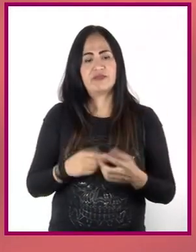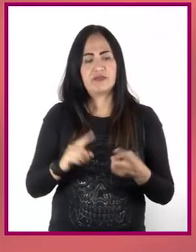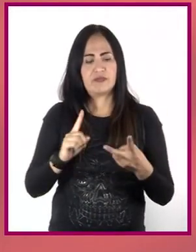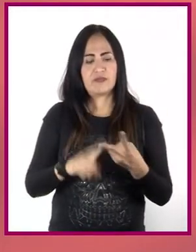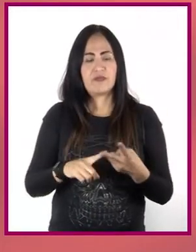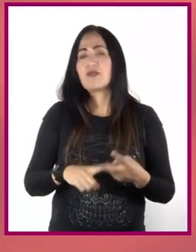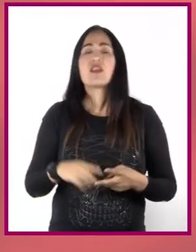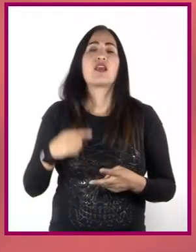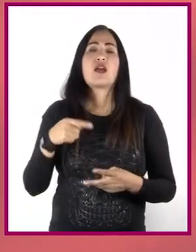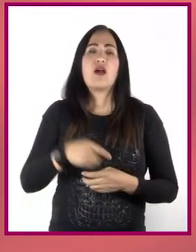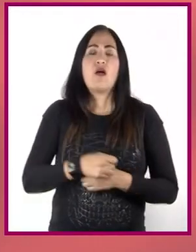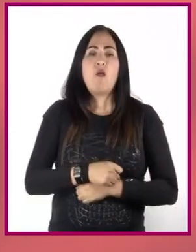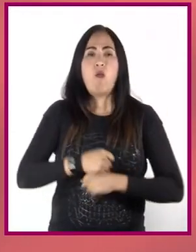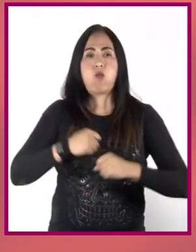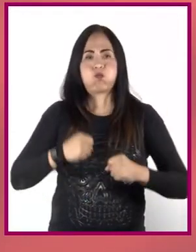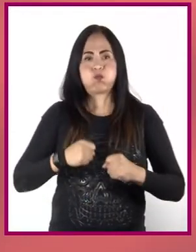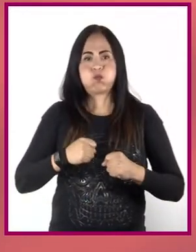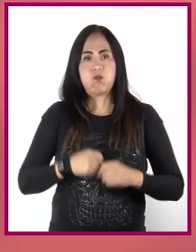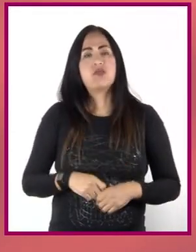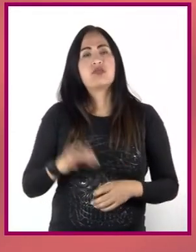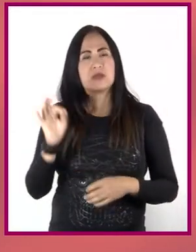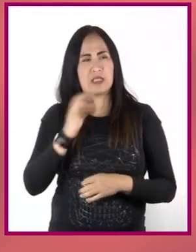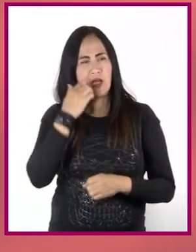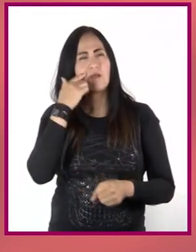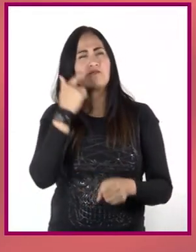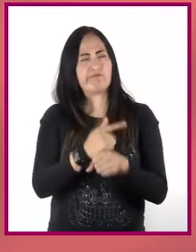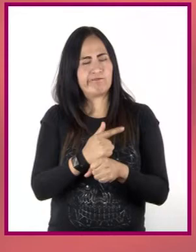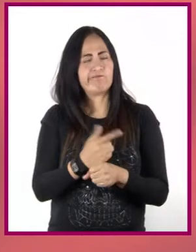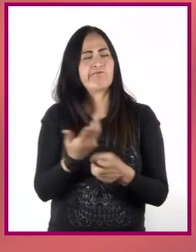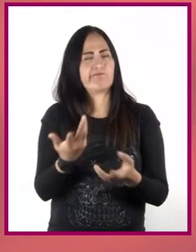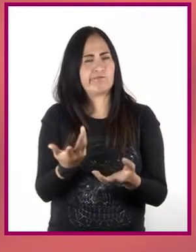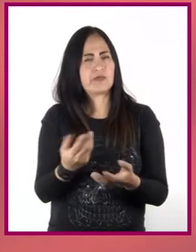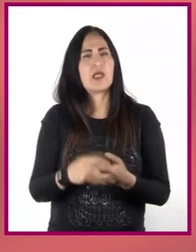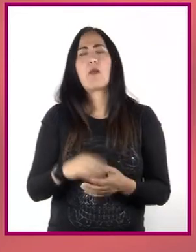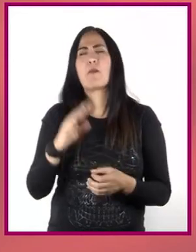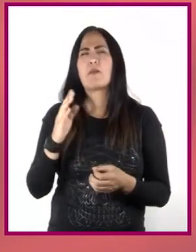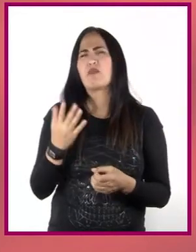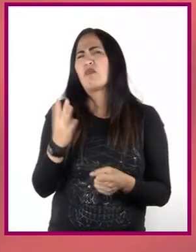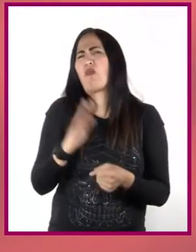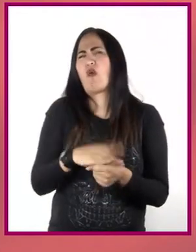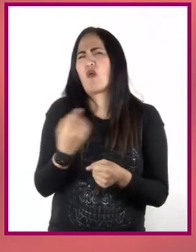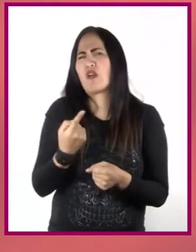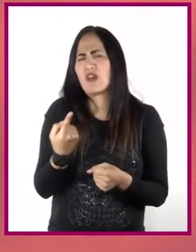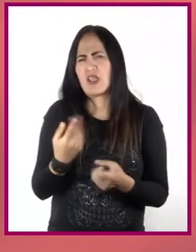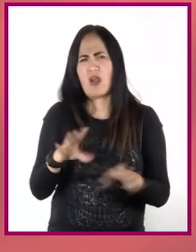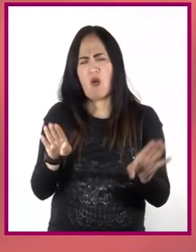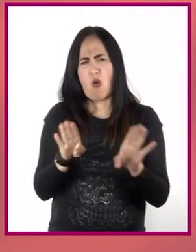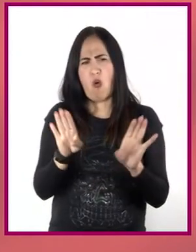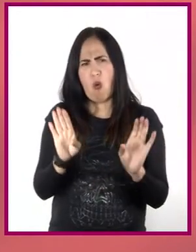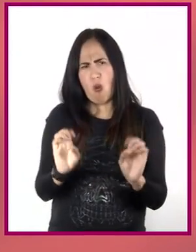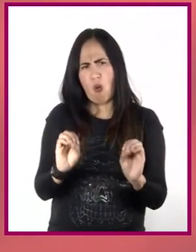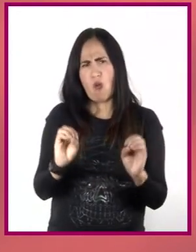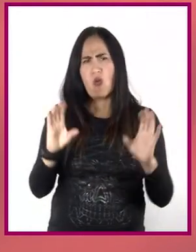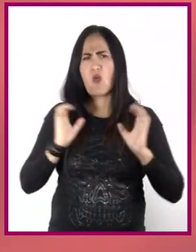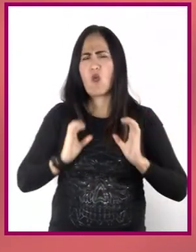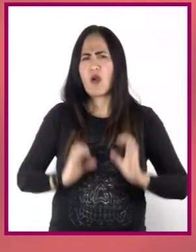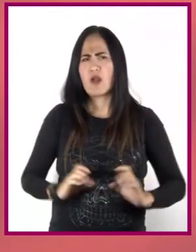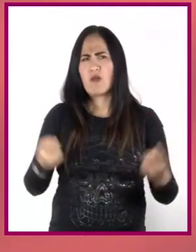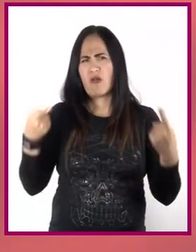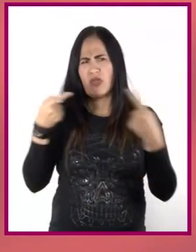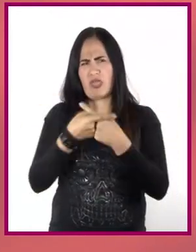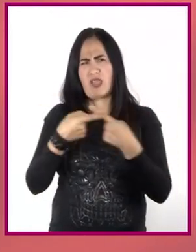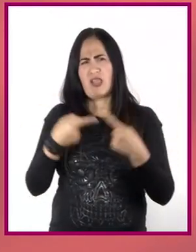Obesidad. Desde saber identificarla y qué la provoca o cuánto nos daña. Algo